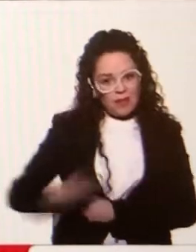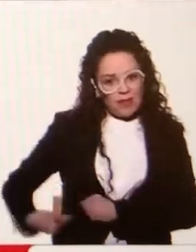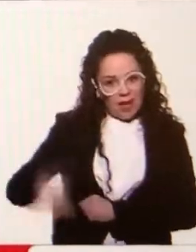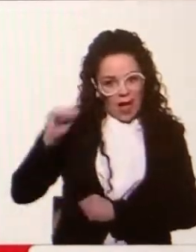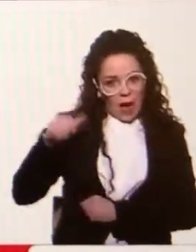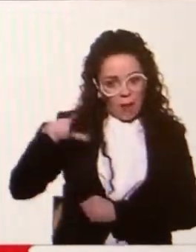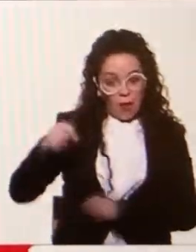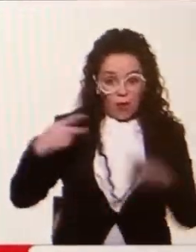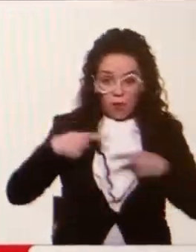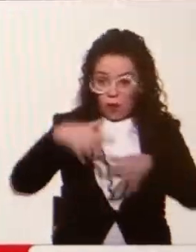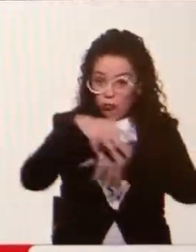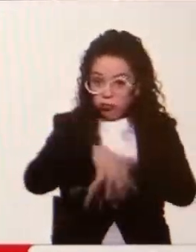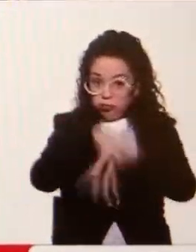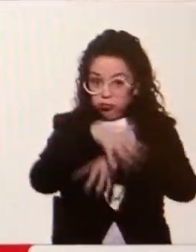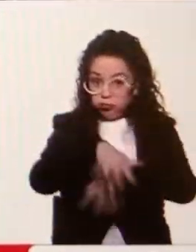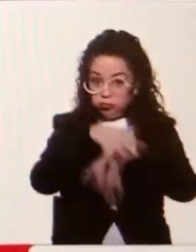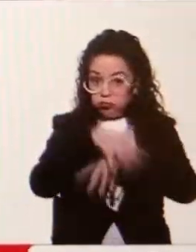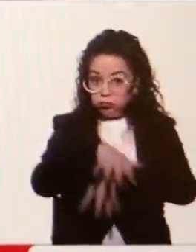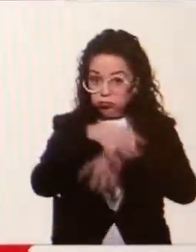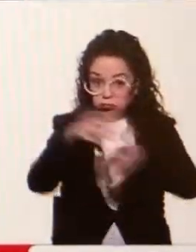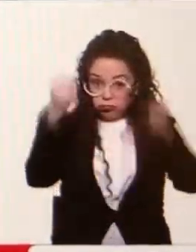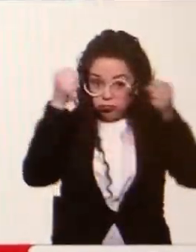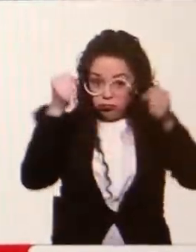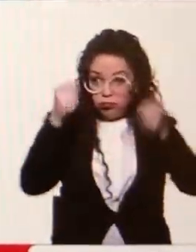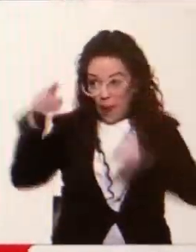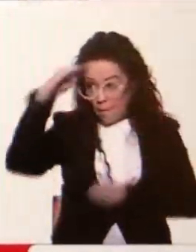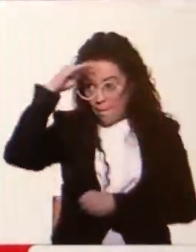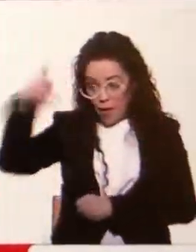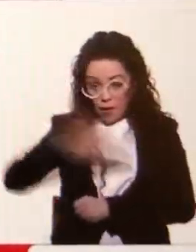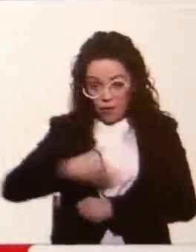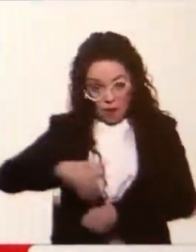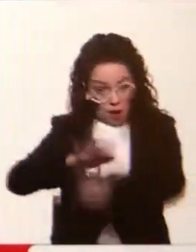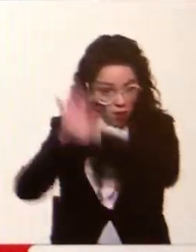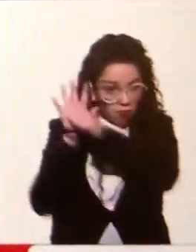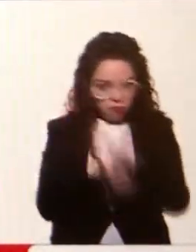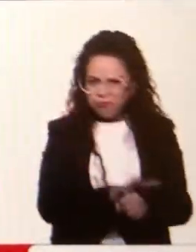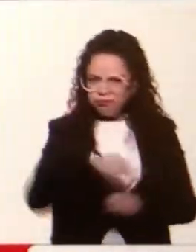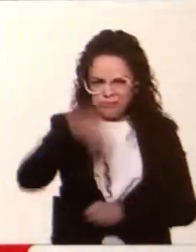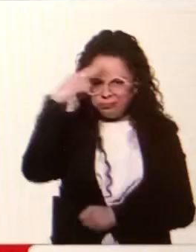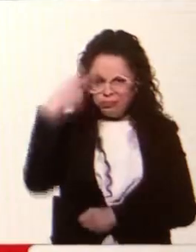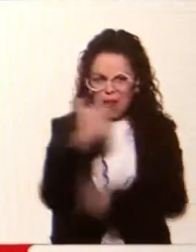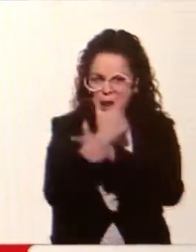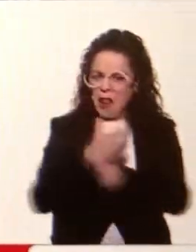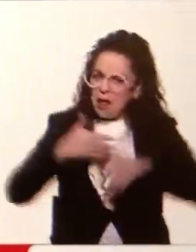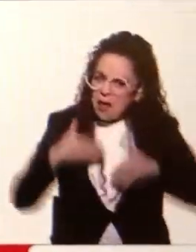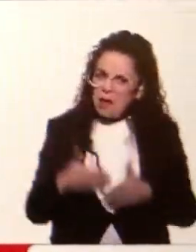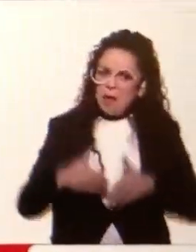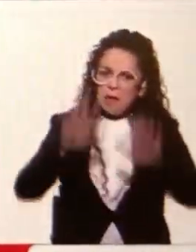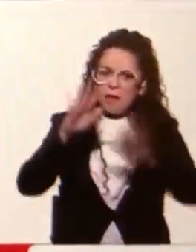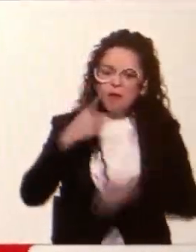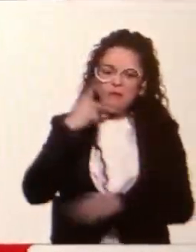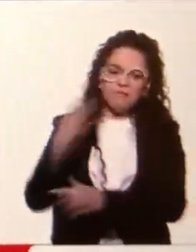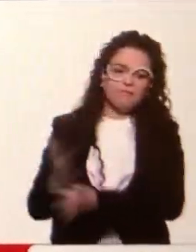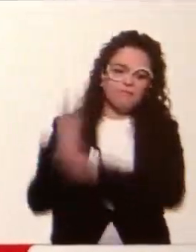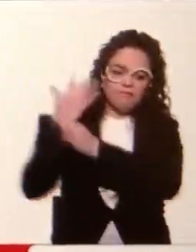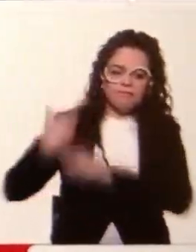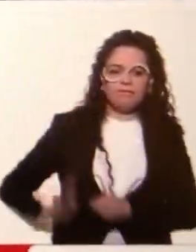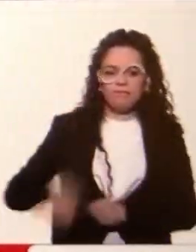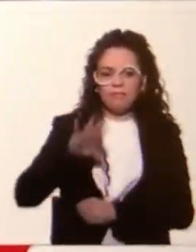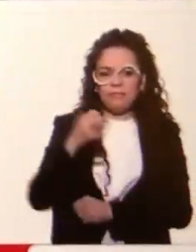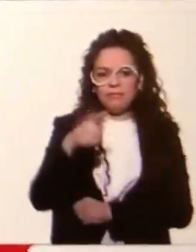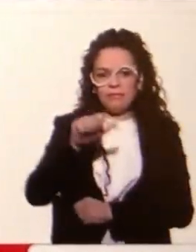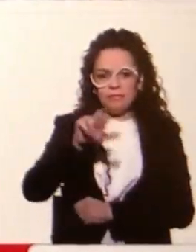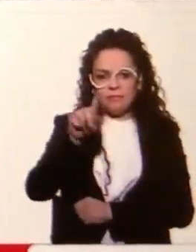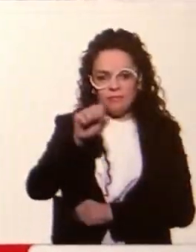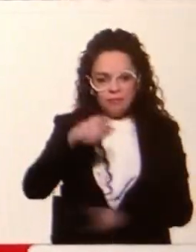Rodríguez tampoco ha hecho mención Por qué dejó la invación pero debe de ser algo muy importante